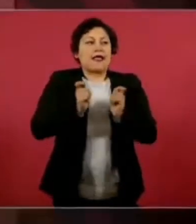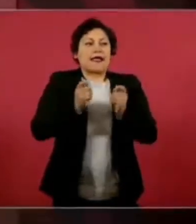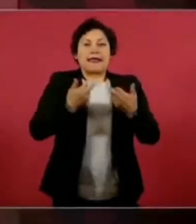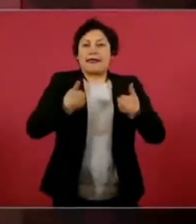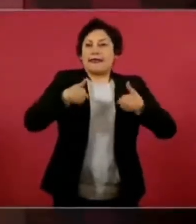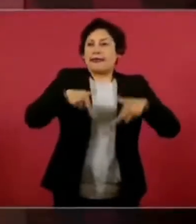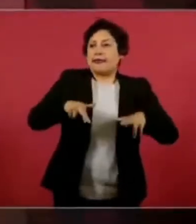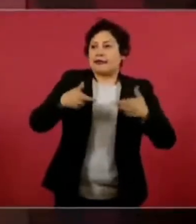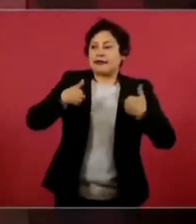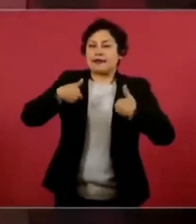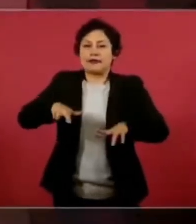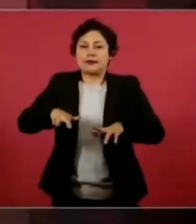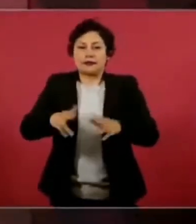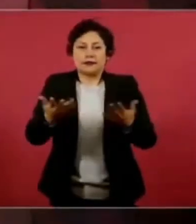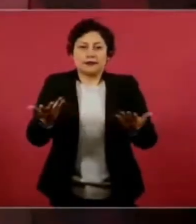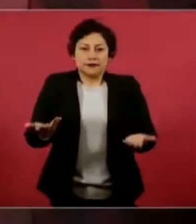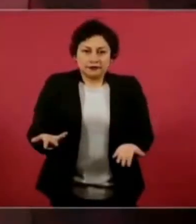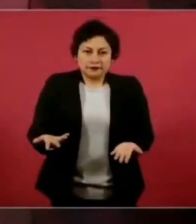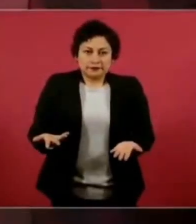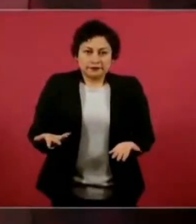Ellos hicieron la ley.